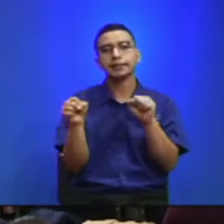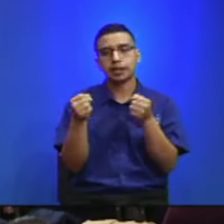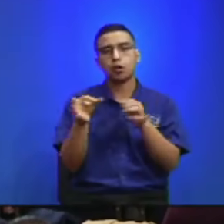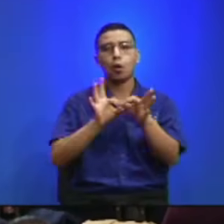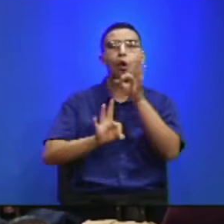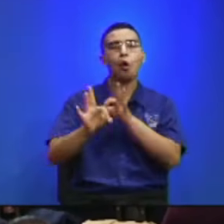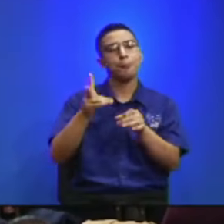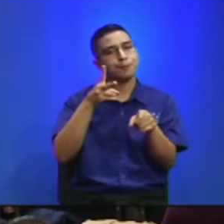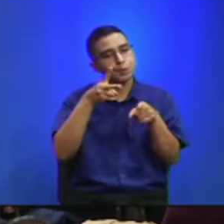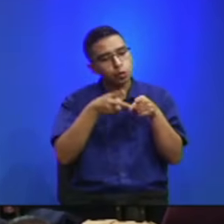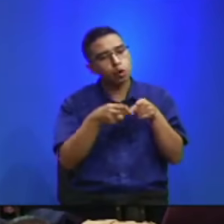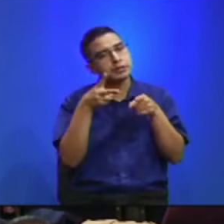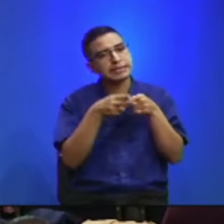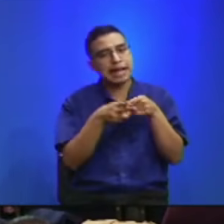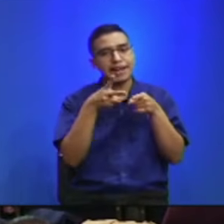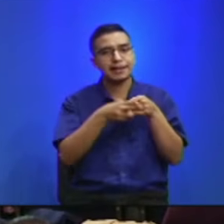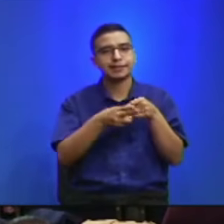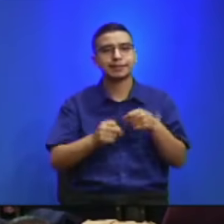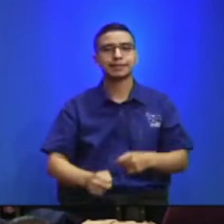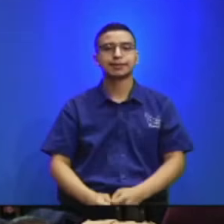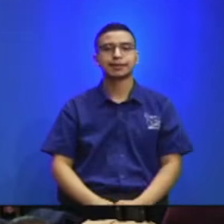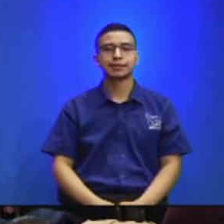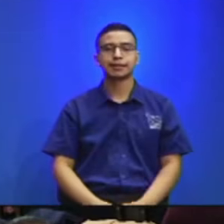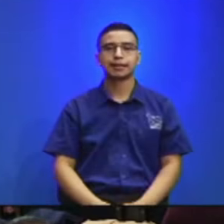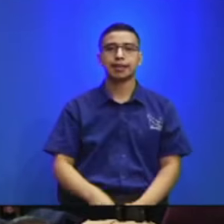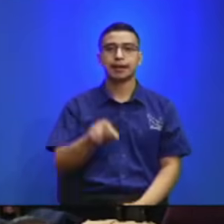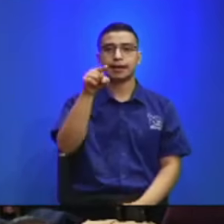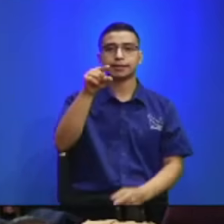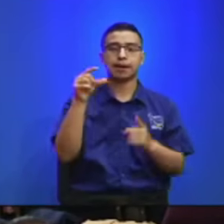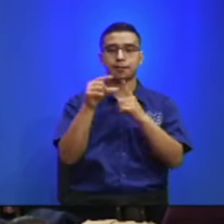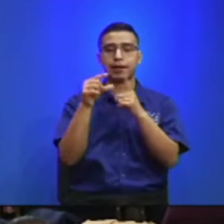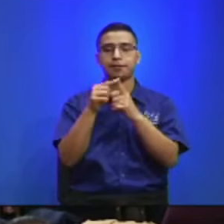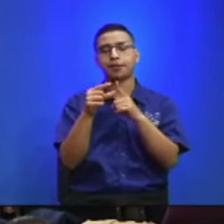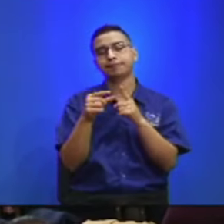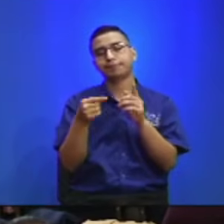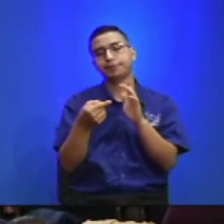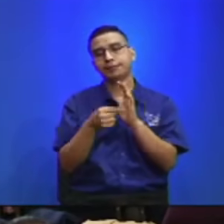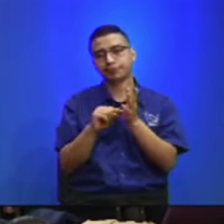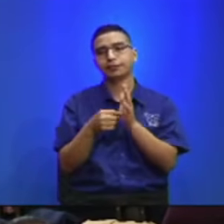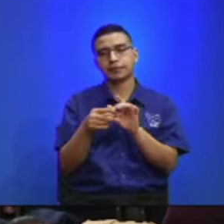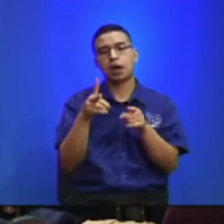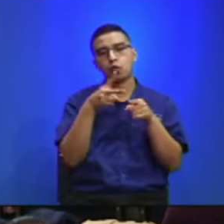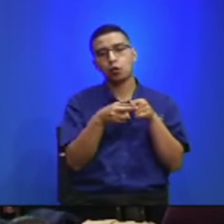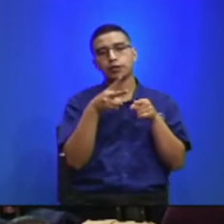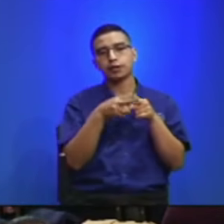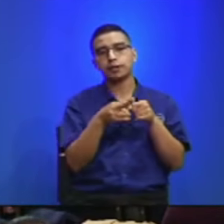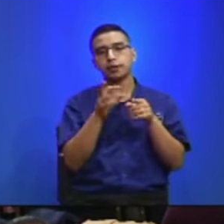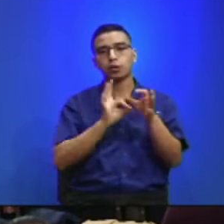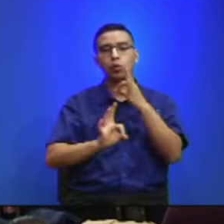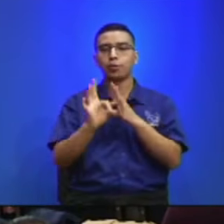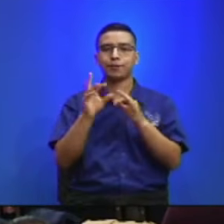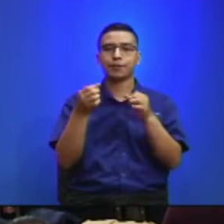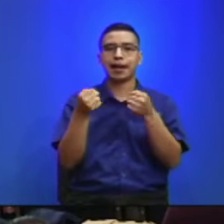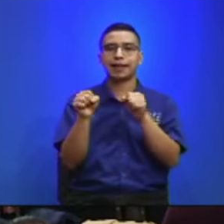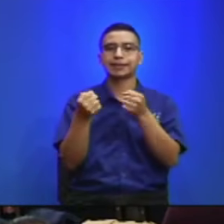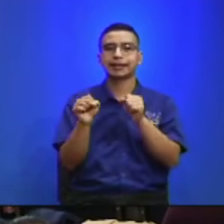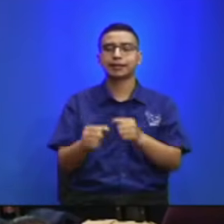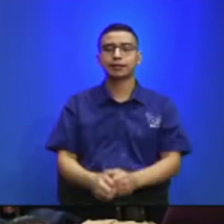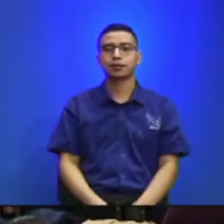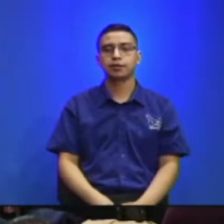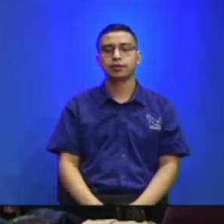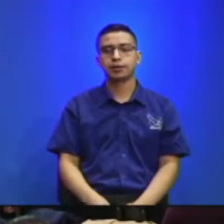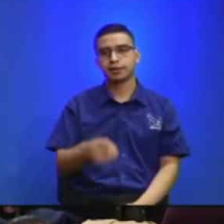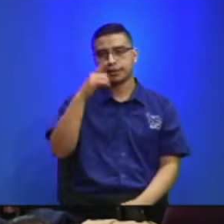algunas oportunidades repito es traducida como cortar en otras es traducida